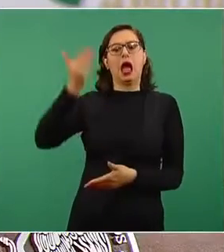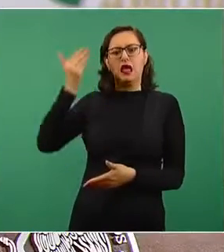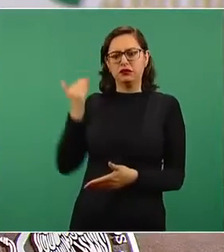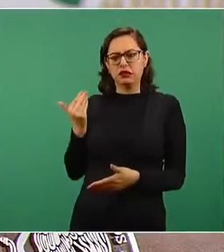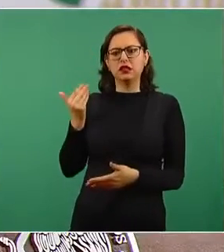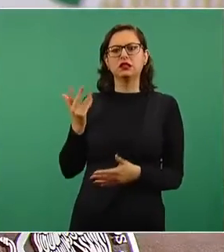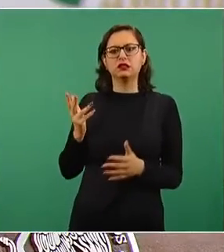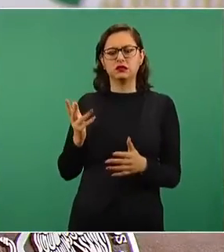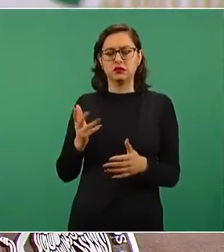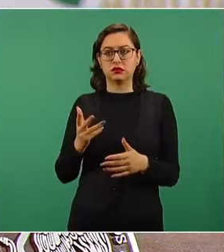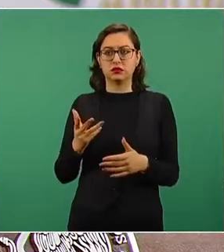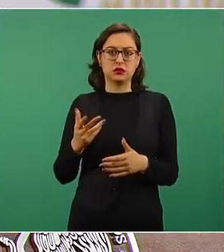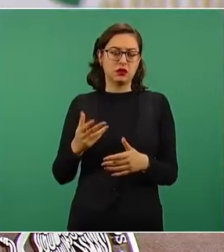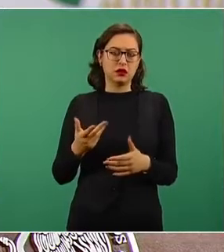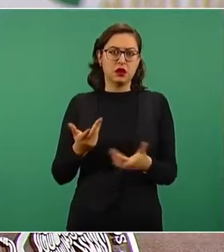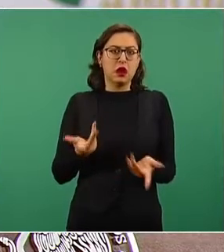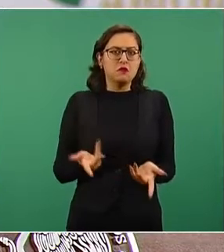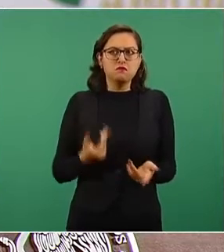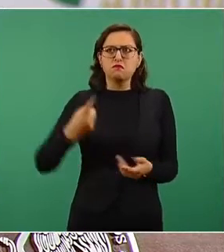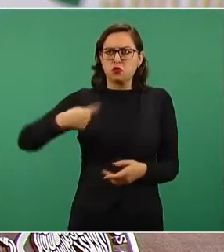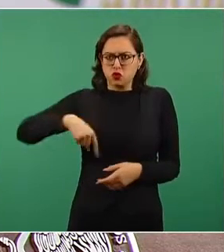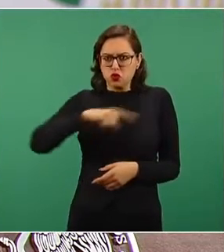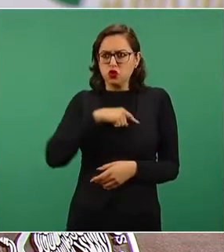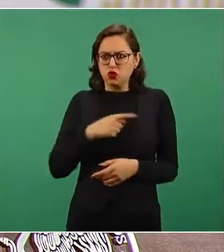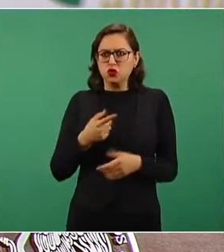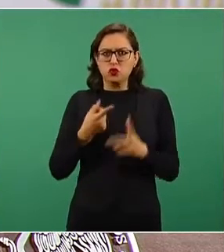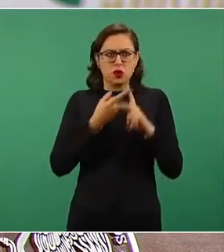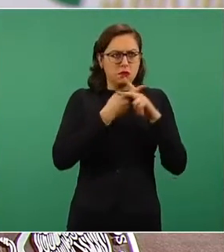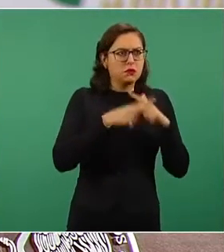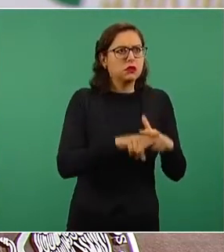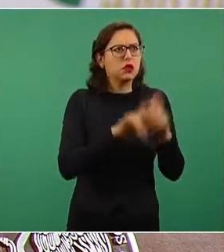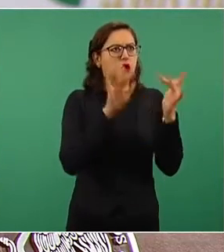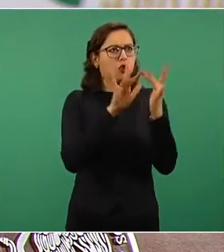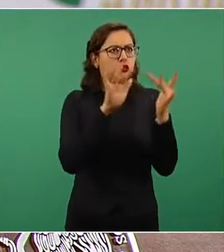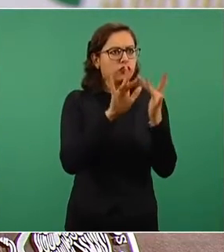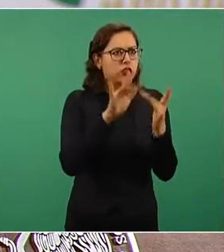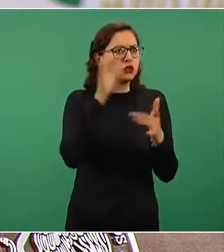China, con Rusia para poder